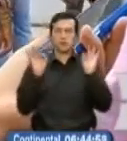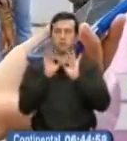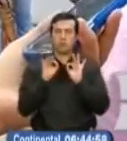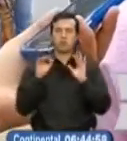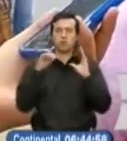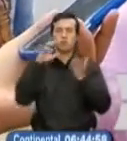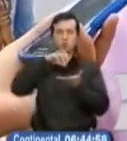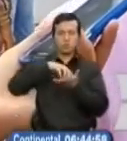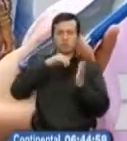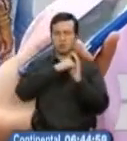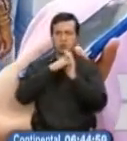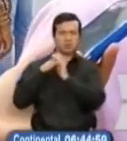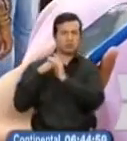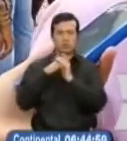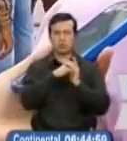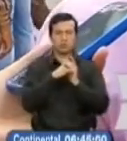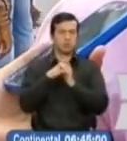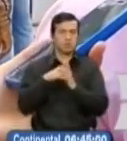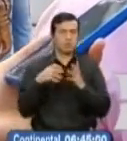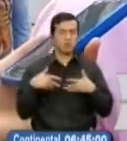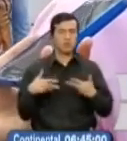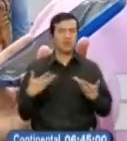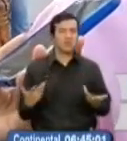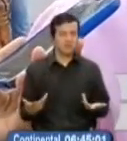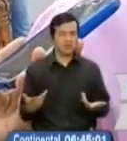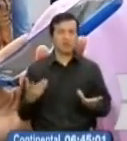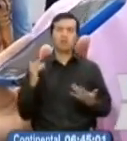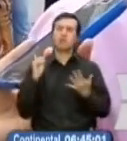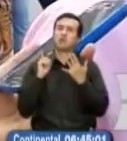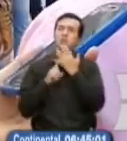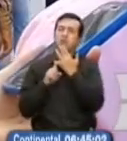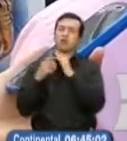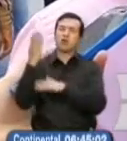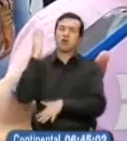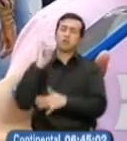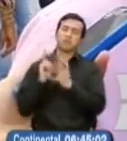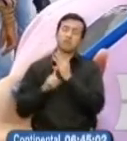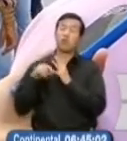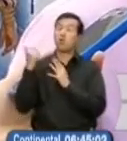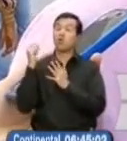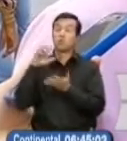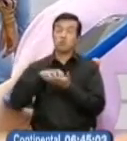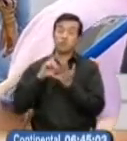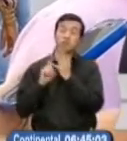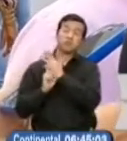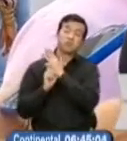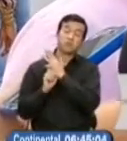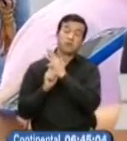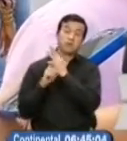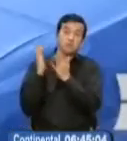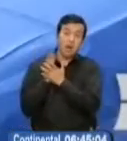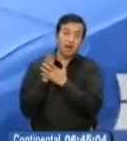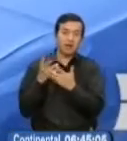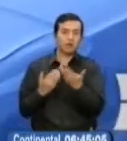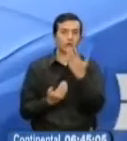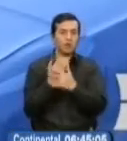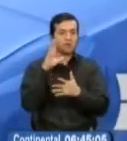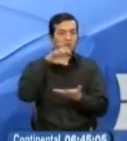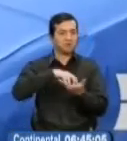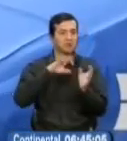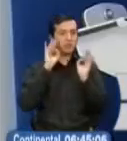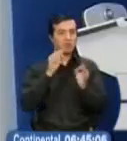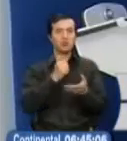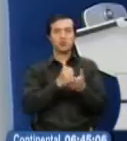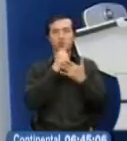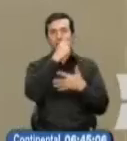Santa Elena y salir de esa dependencia que teníamos de otra provincia, sí, se ha venido generando beneficios. Tres